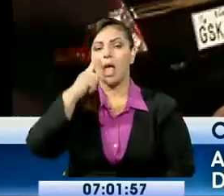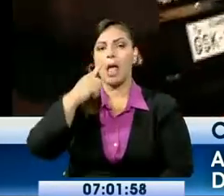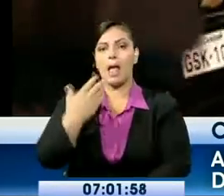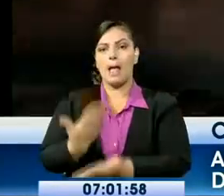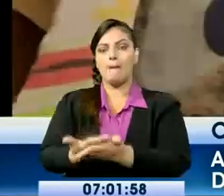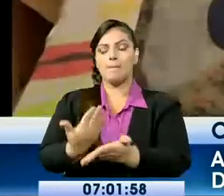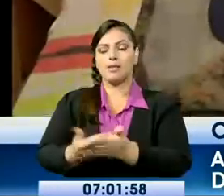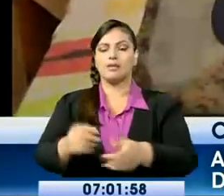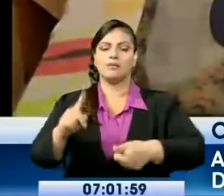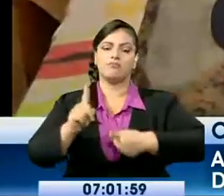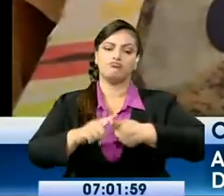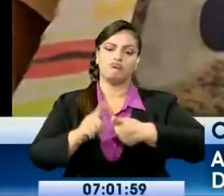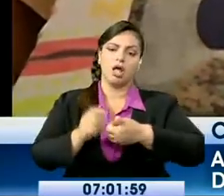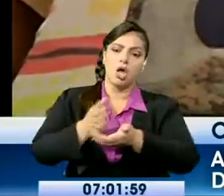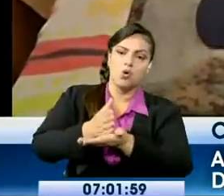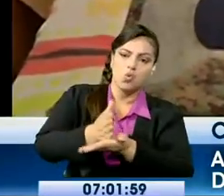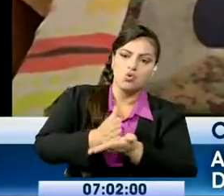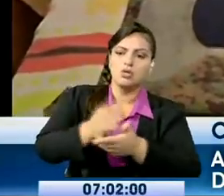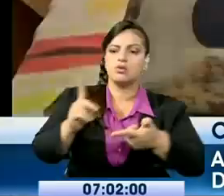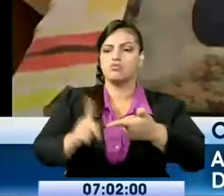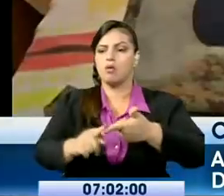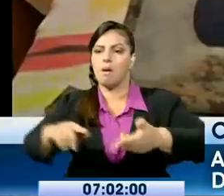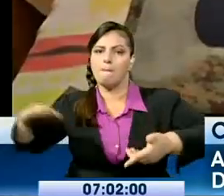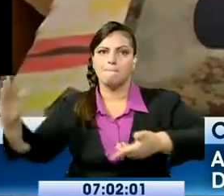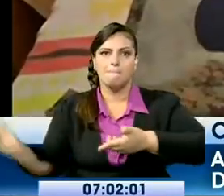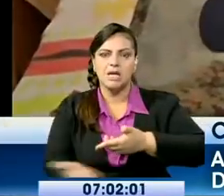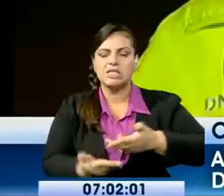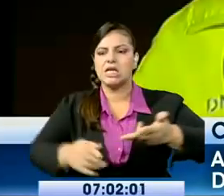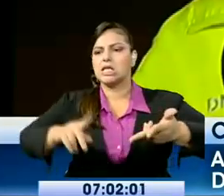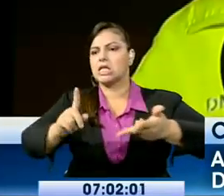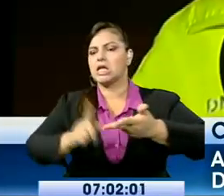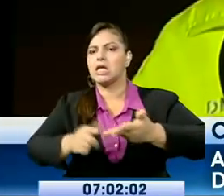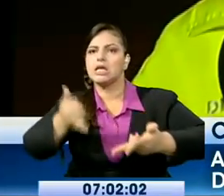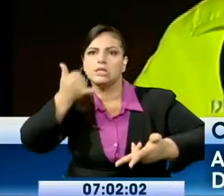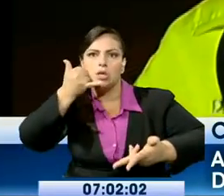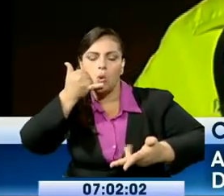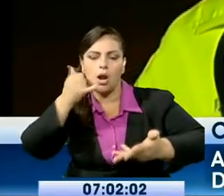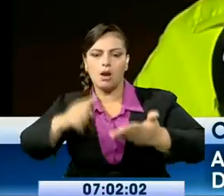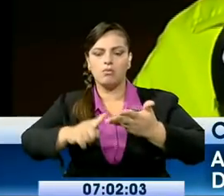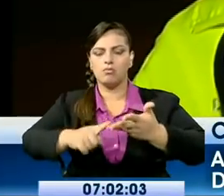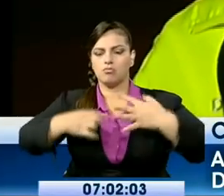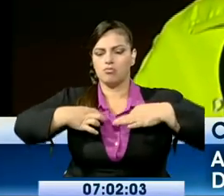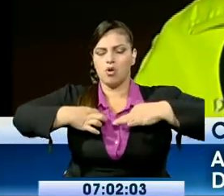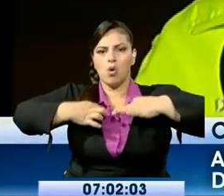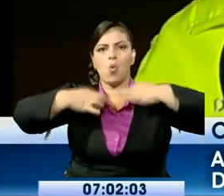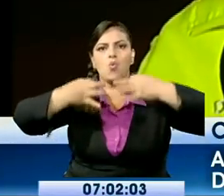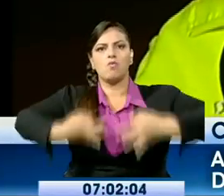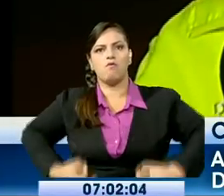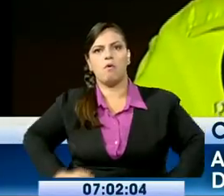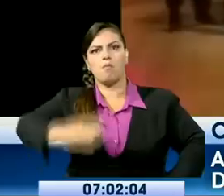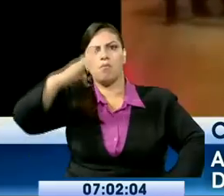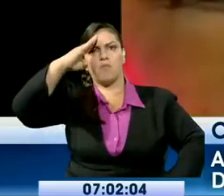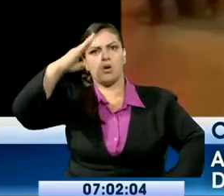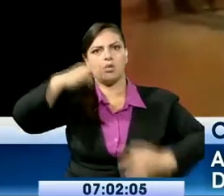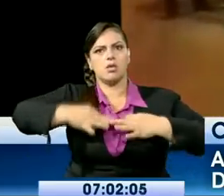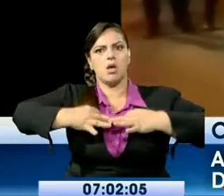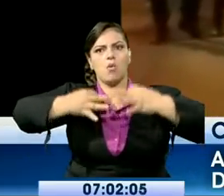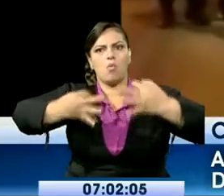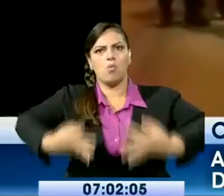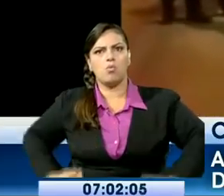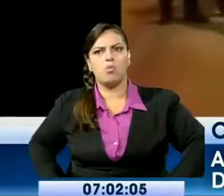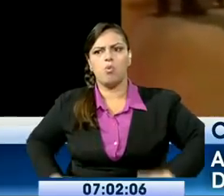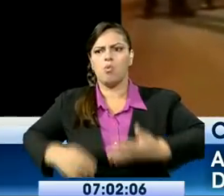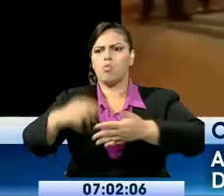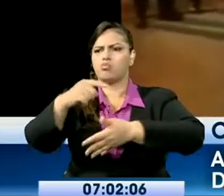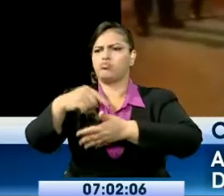municiones, cuchillos, machetes, tenemos celulares, uniformes que eran utilizados para el cometimiento de los ilícitos. Abra la